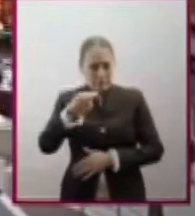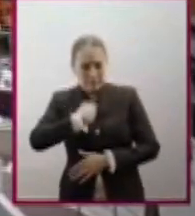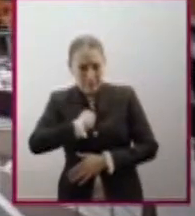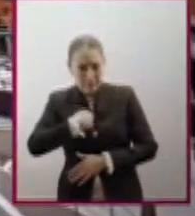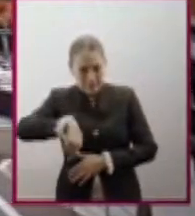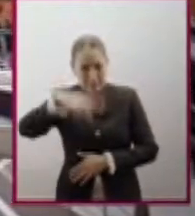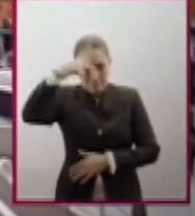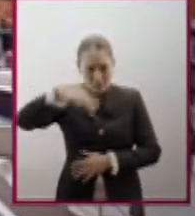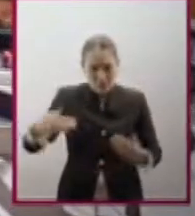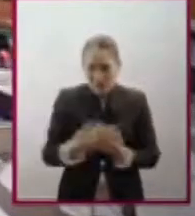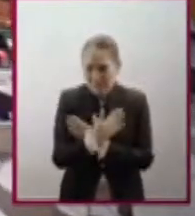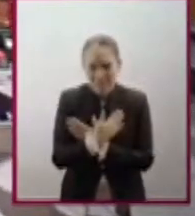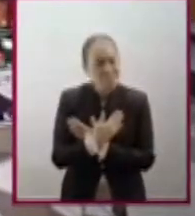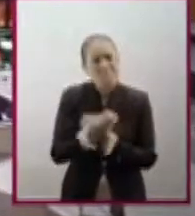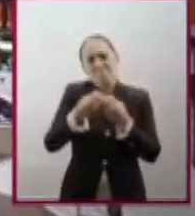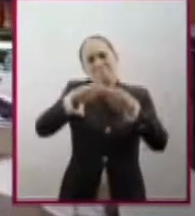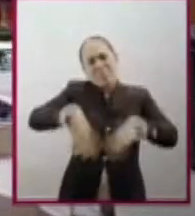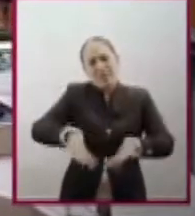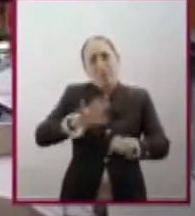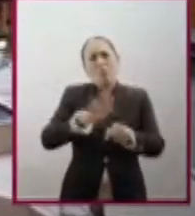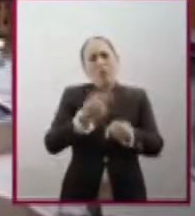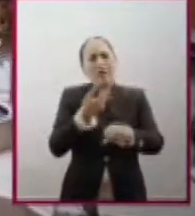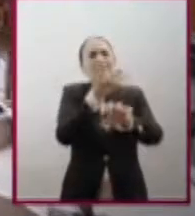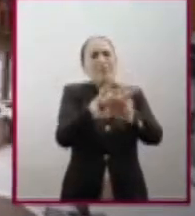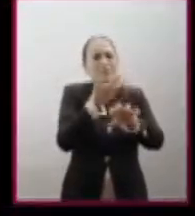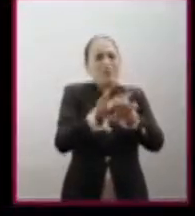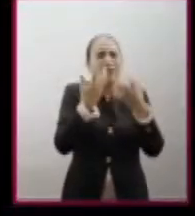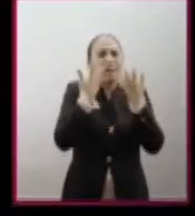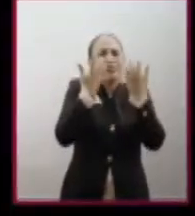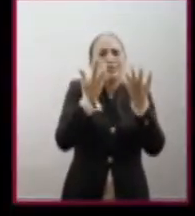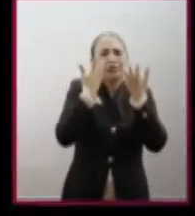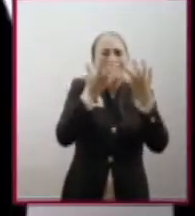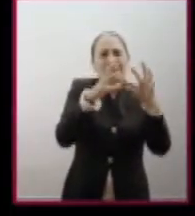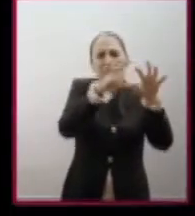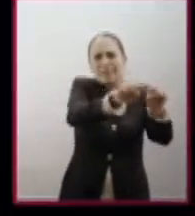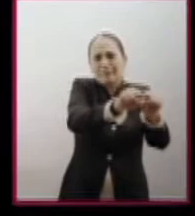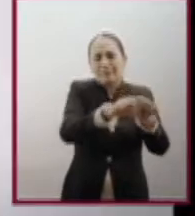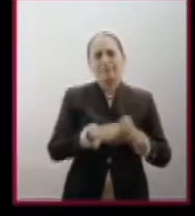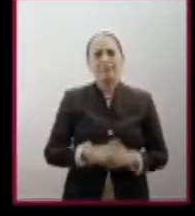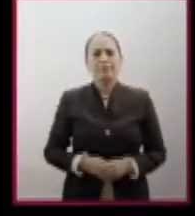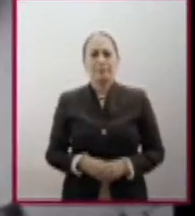identidad por querer formar parte del sueño estadounidense.